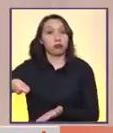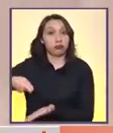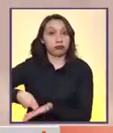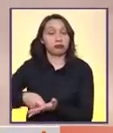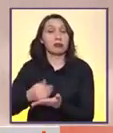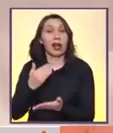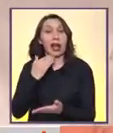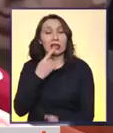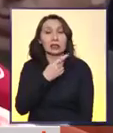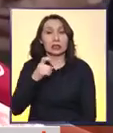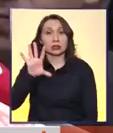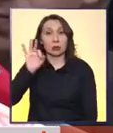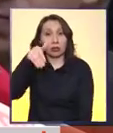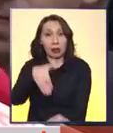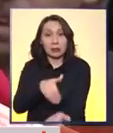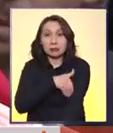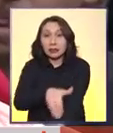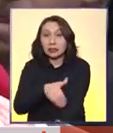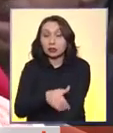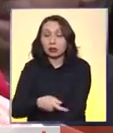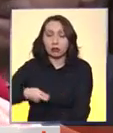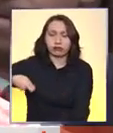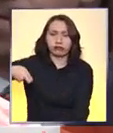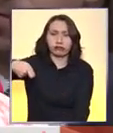casi 150 mil millones de pesos. Son más de